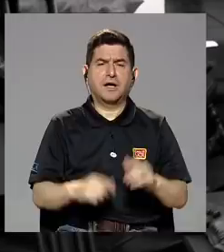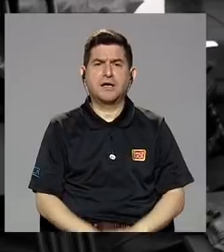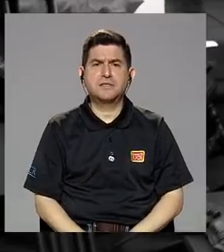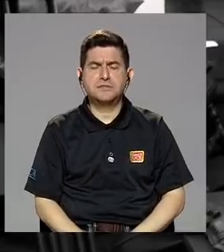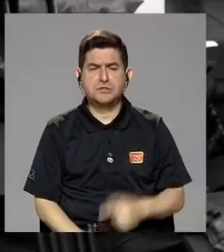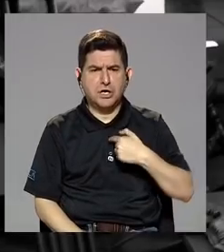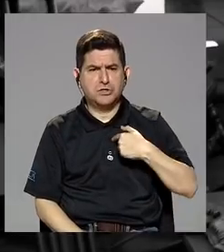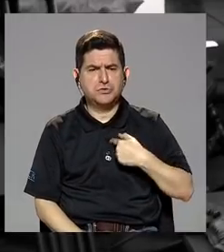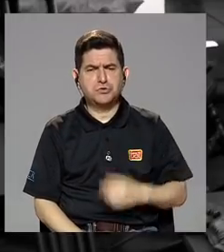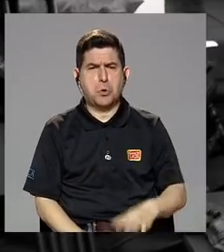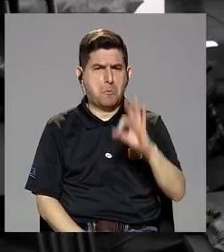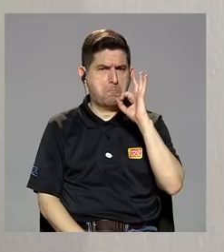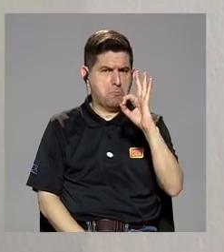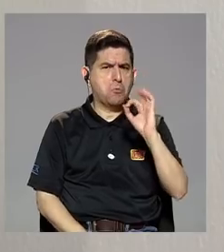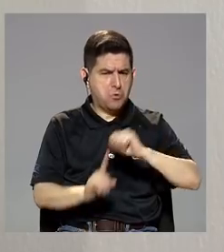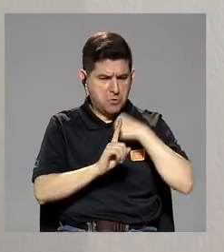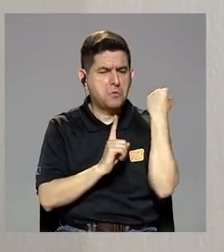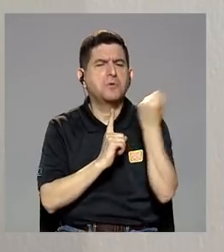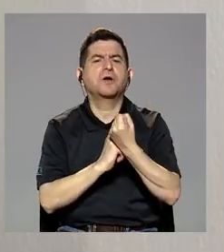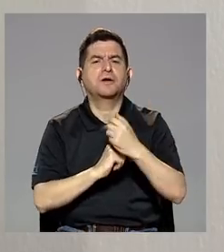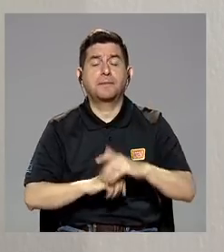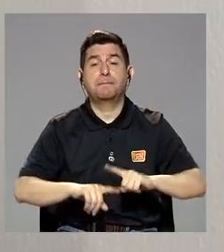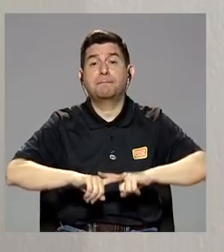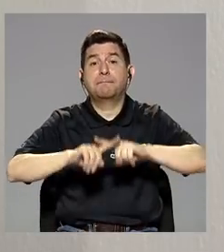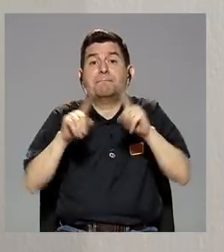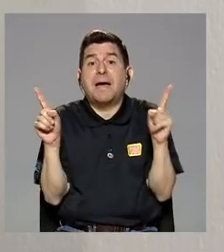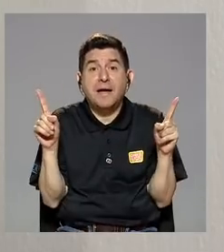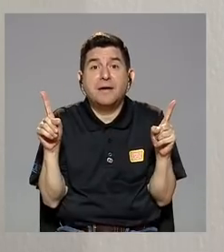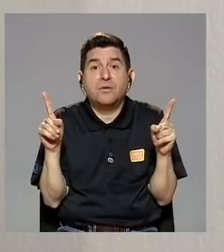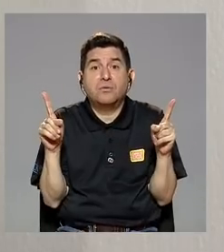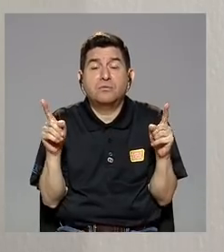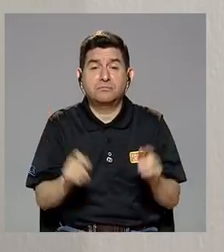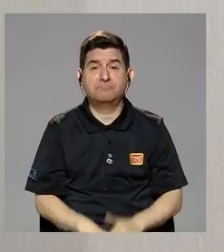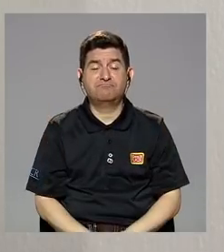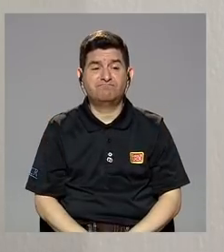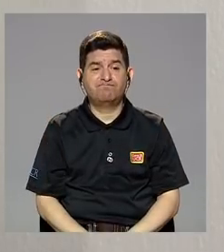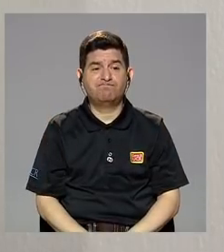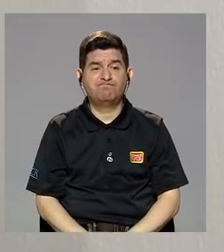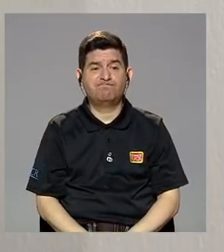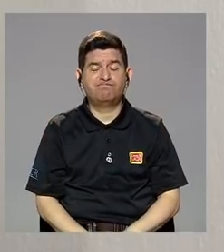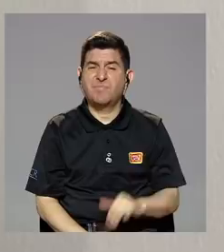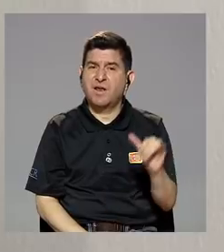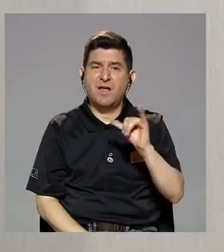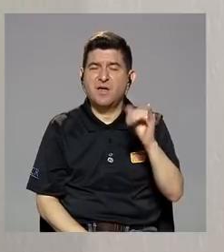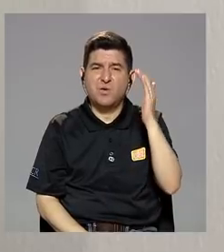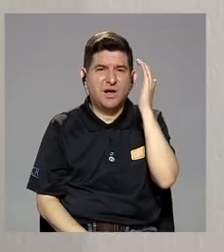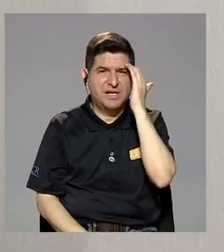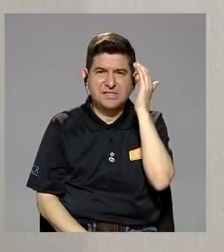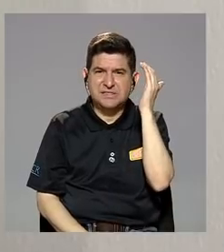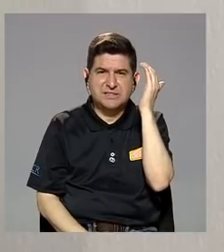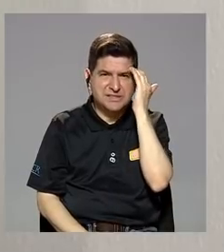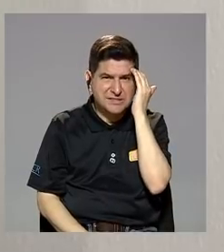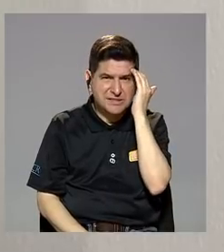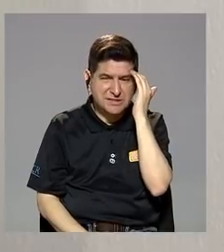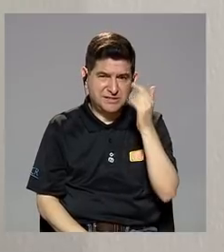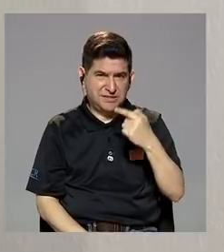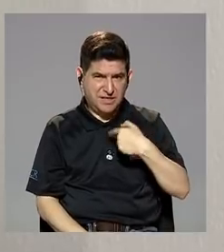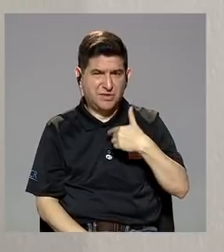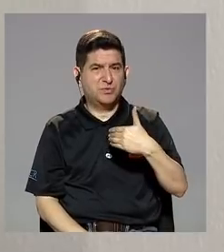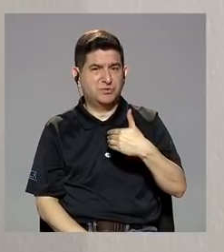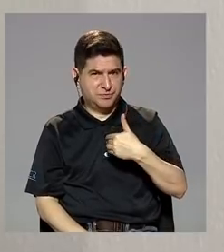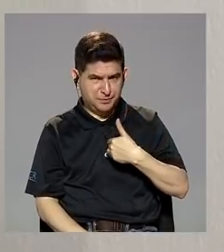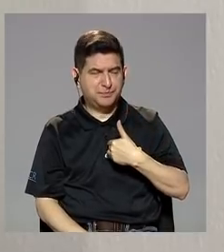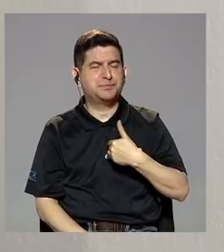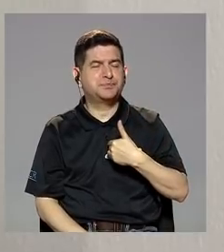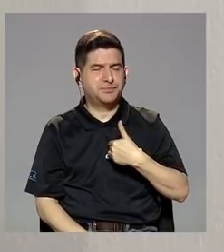estaba en el top está va muy bien pero también la conciencia es algo que uno tiene y